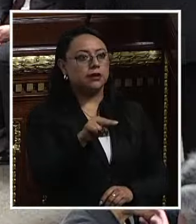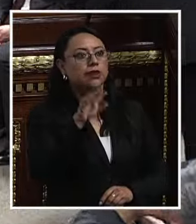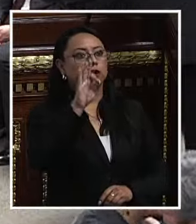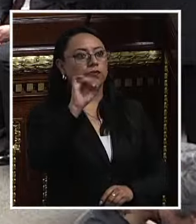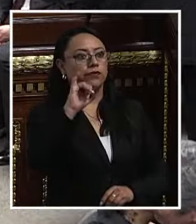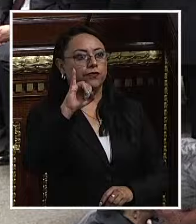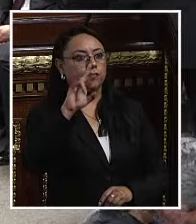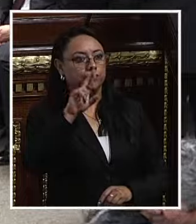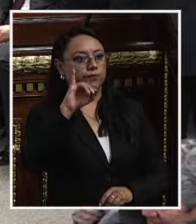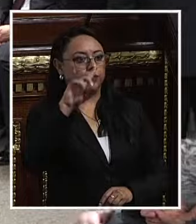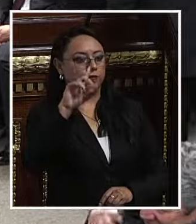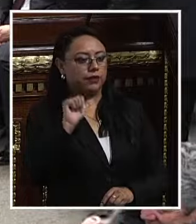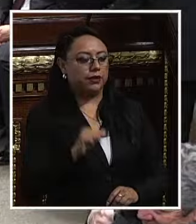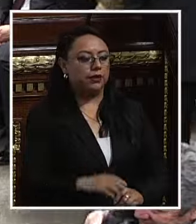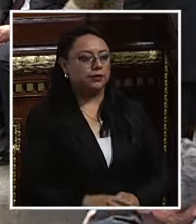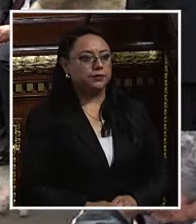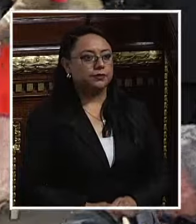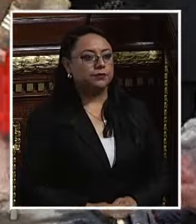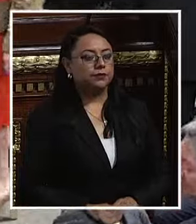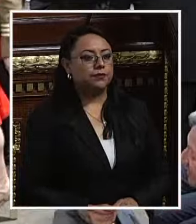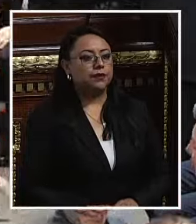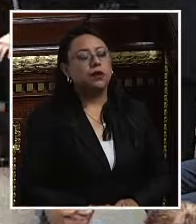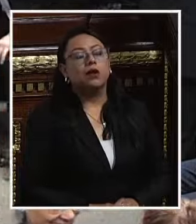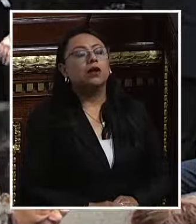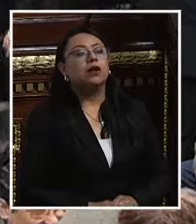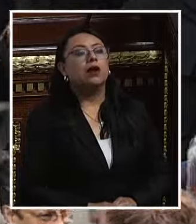Aces Lago Pedro Enrique.